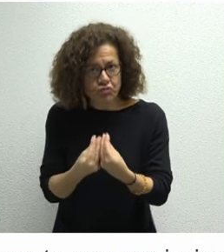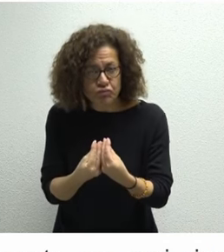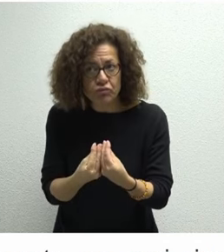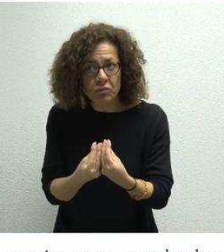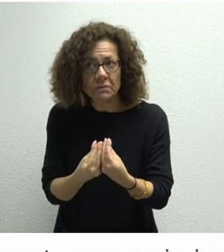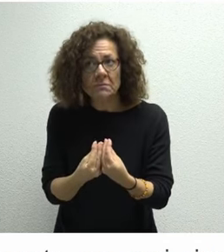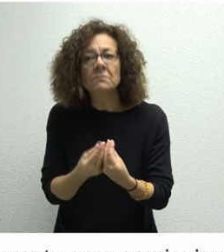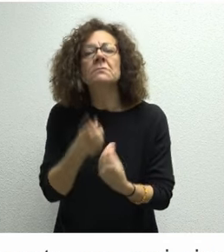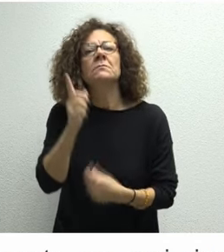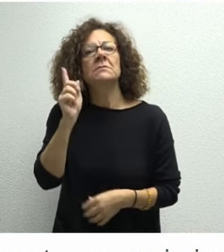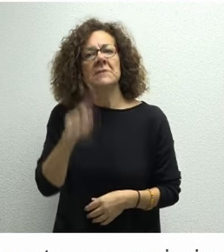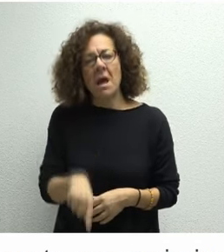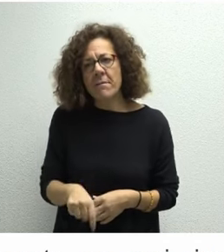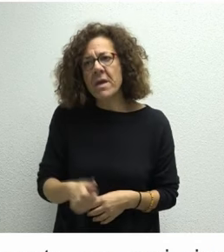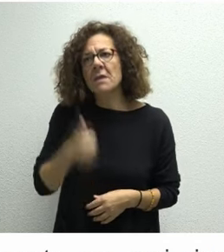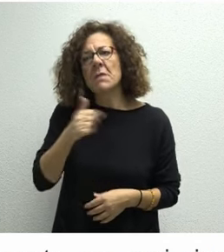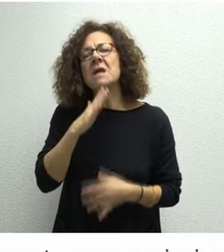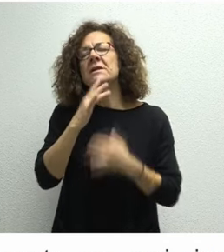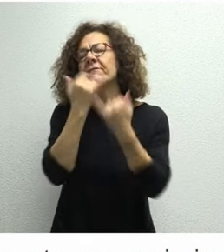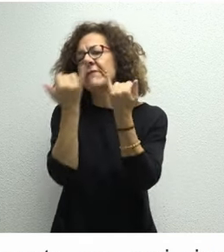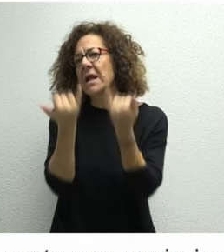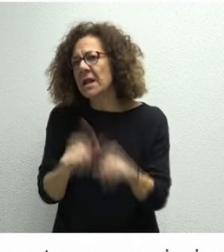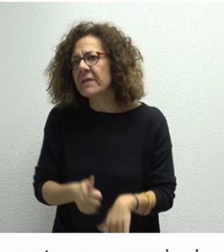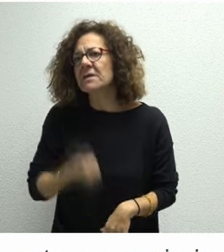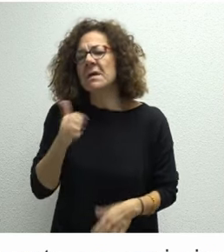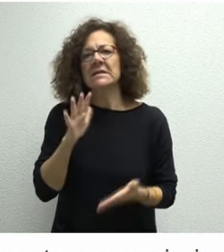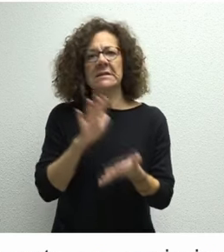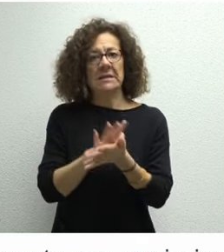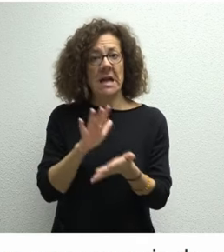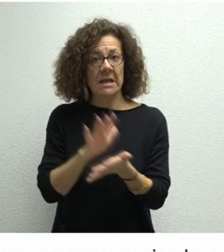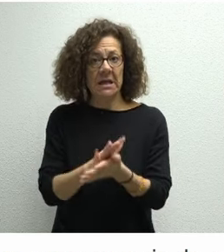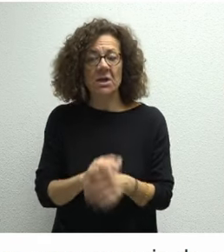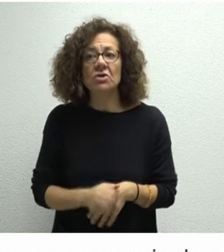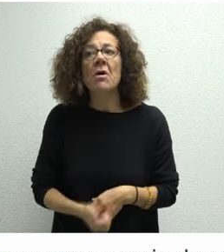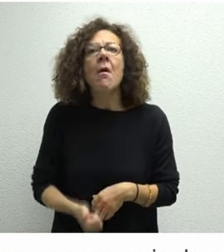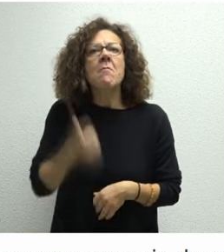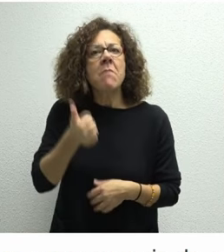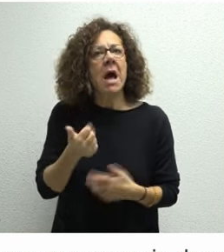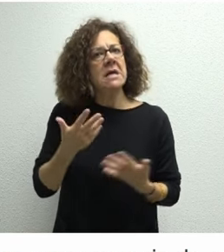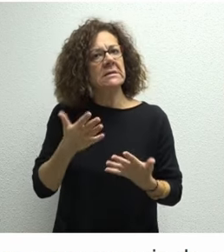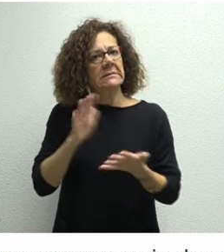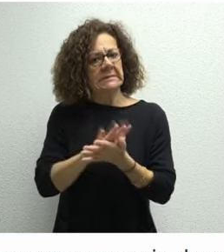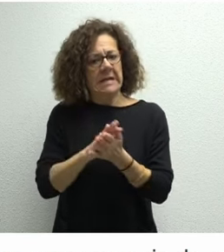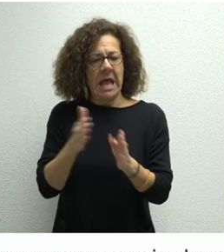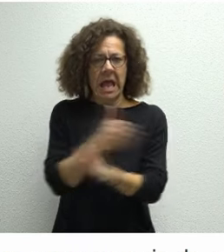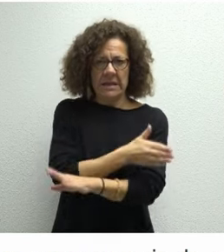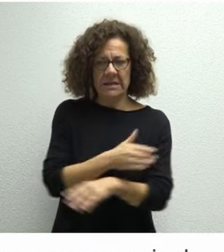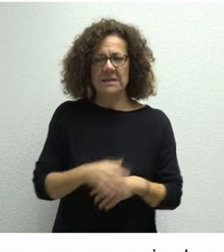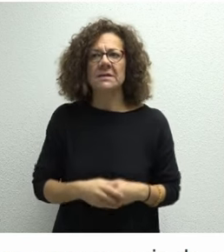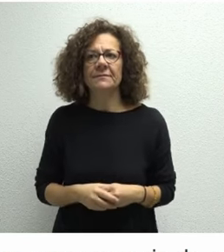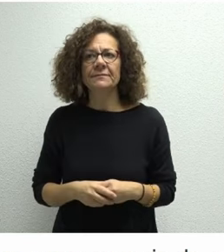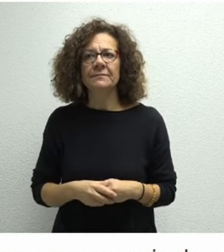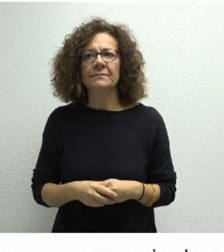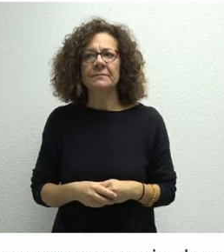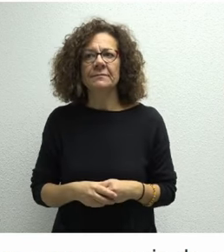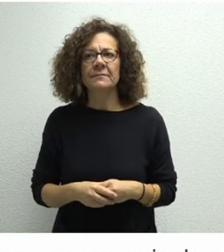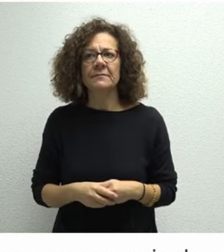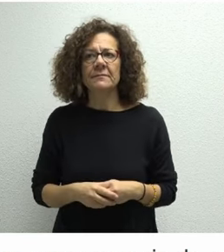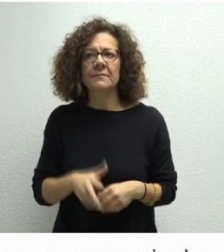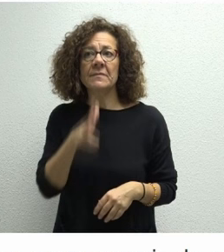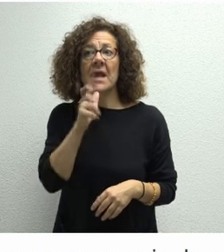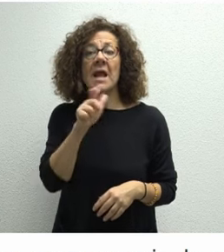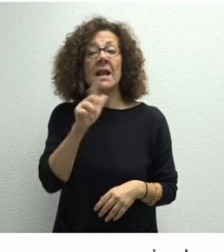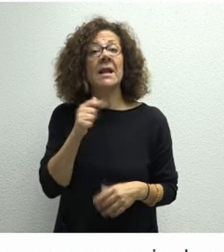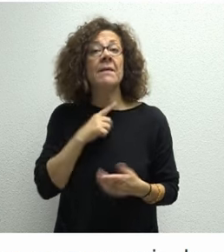pues estamos mucho más felices mucho más tranquilos mucho más relajados que antes Elena nos